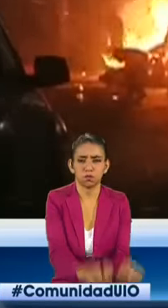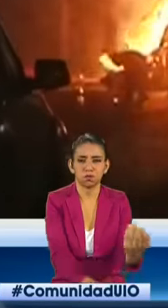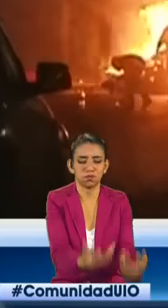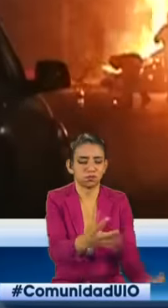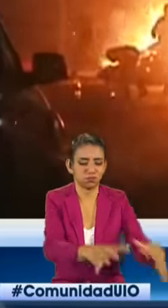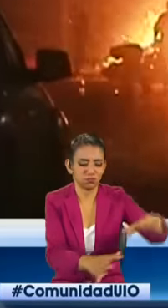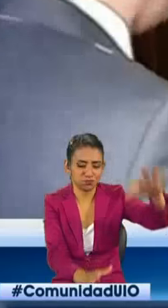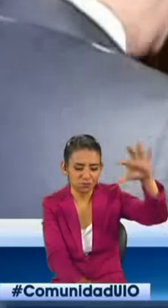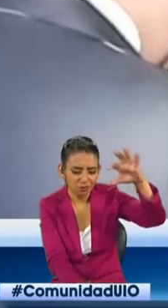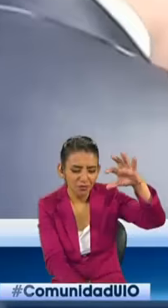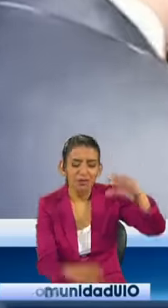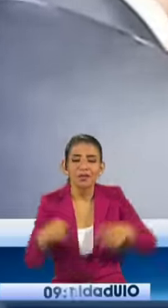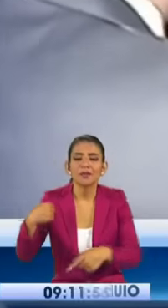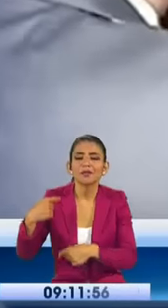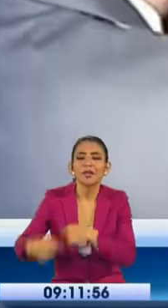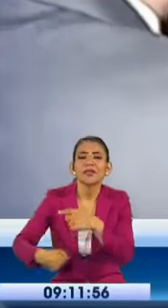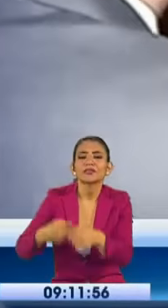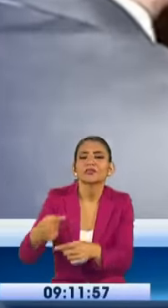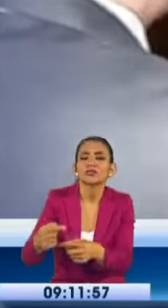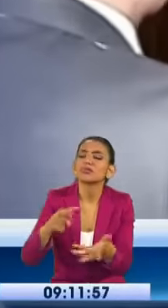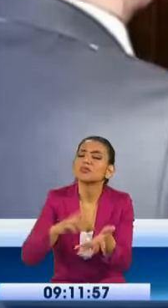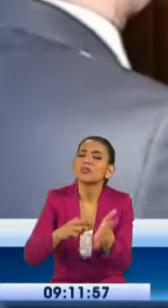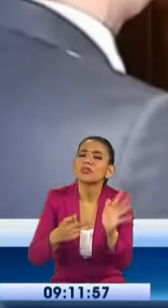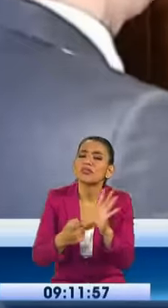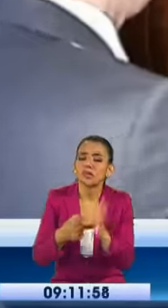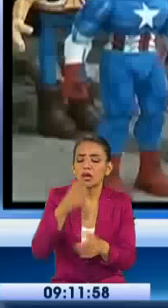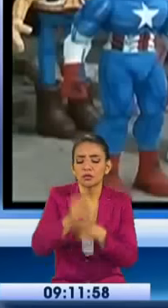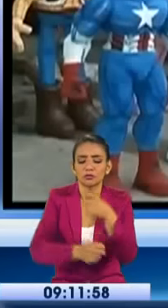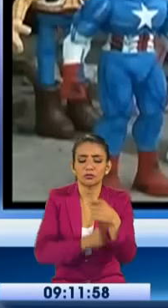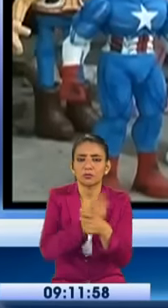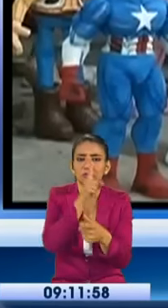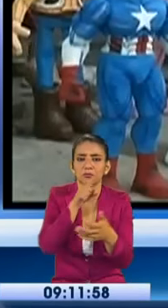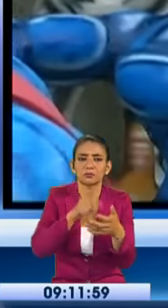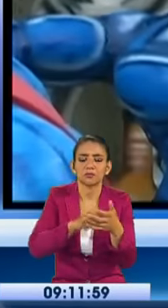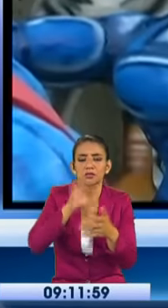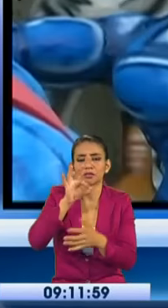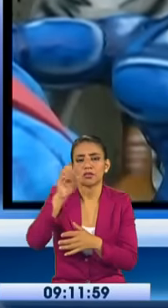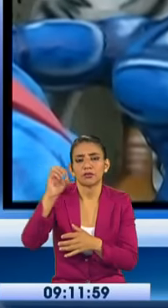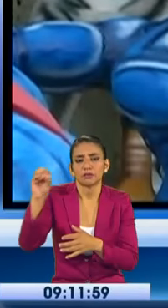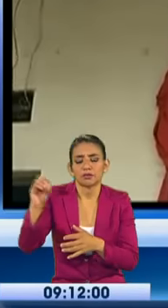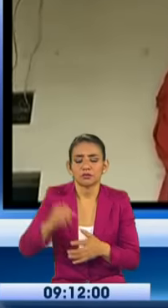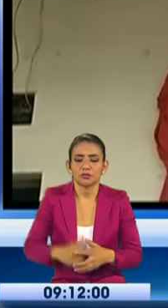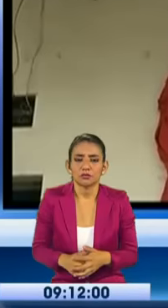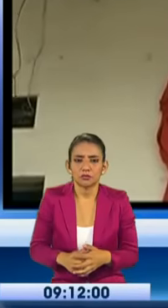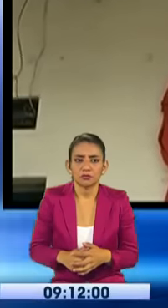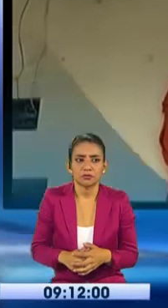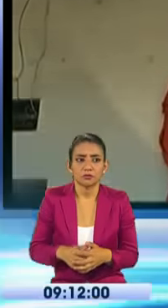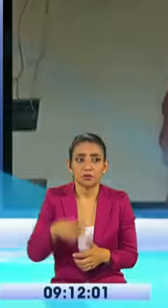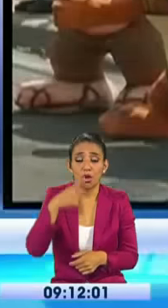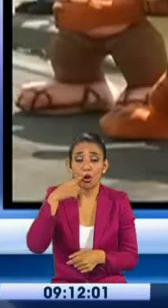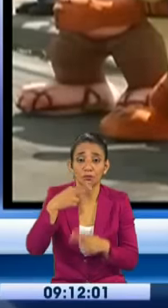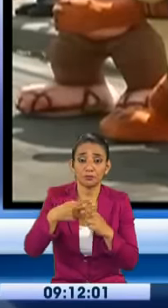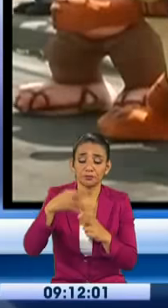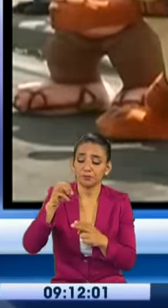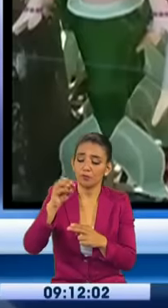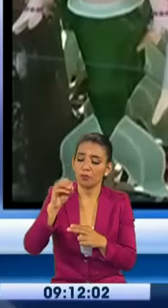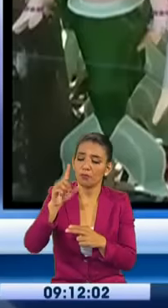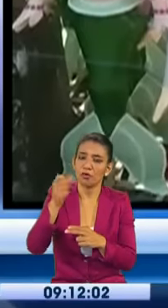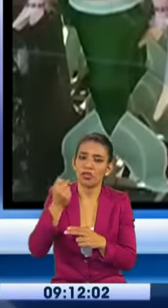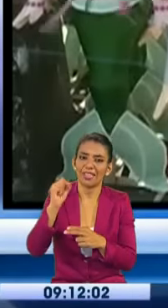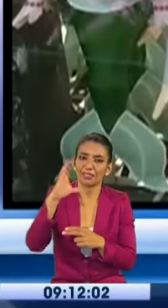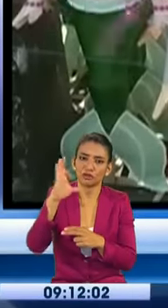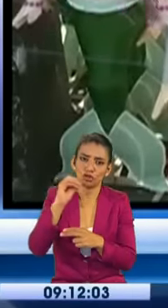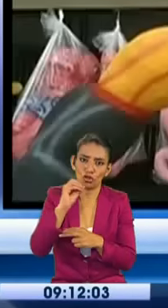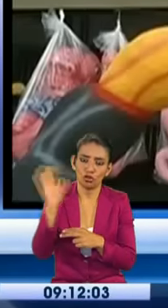tiene significantes que fueron expuestos desde el siglo XIX. En el antecedente histórico de Modesto Chávez Franco, las crónicas de